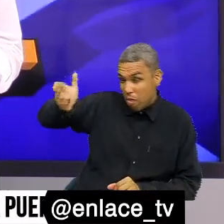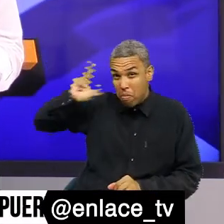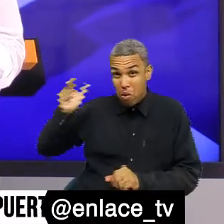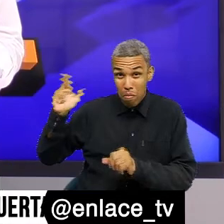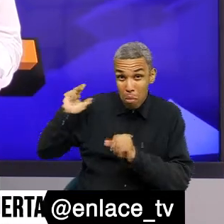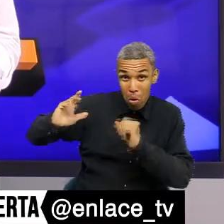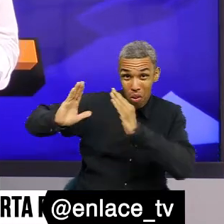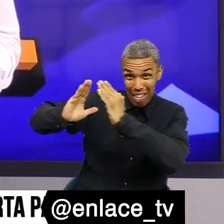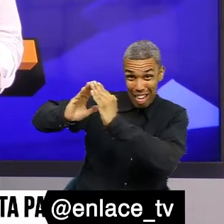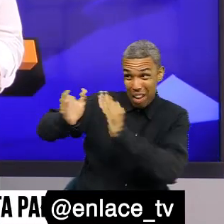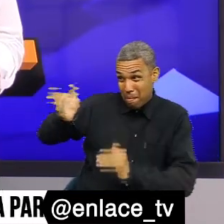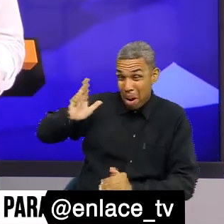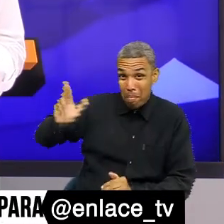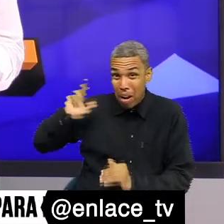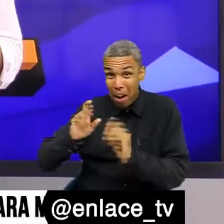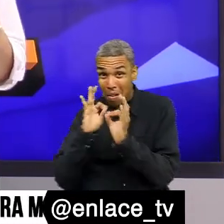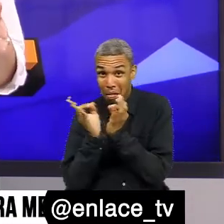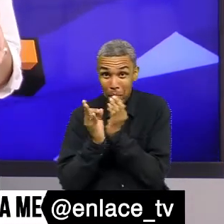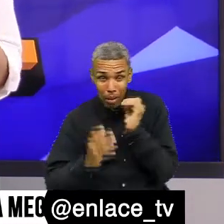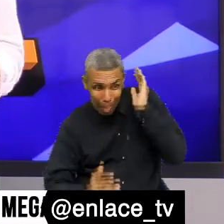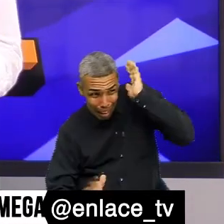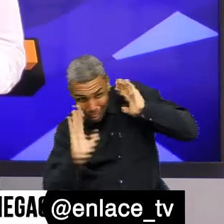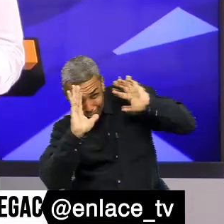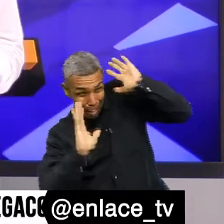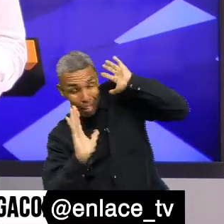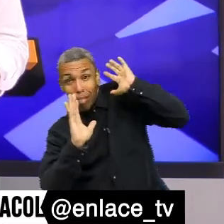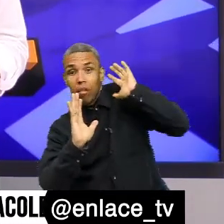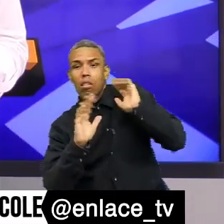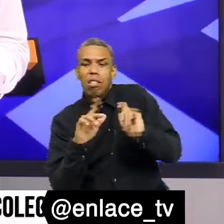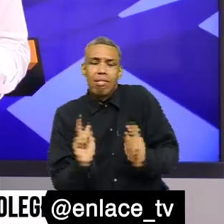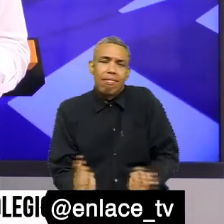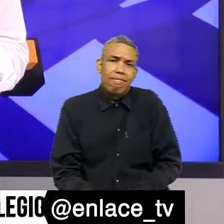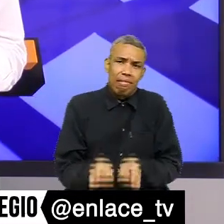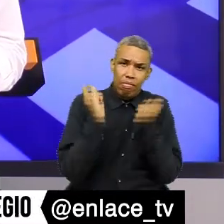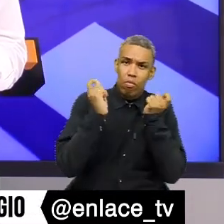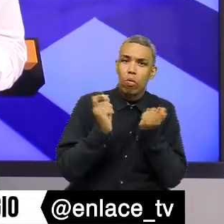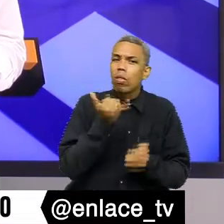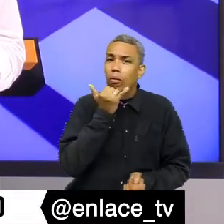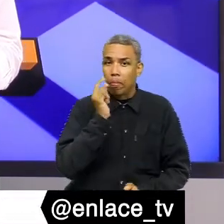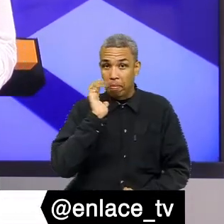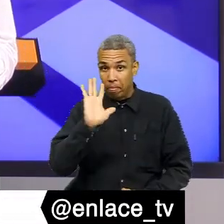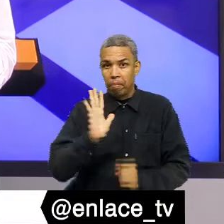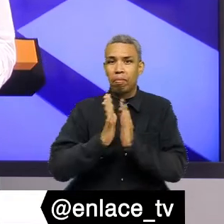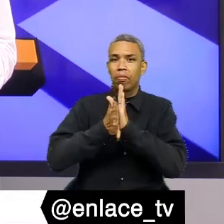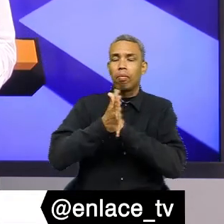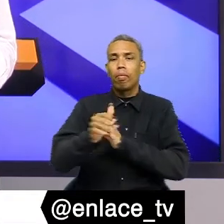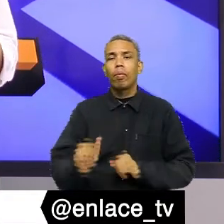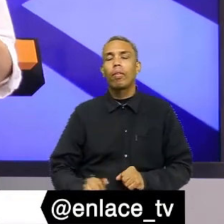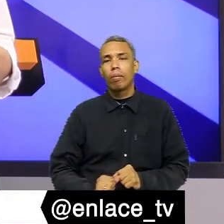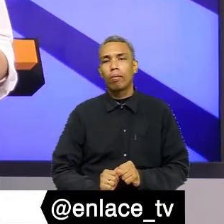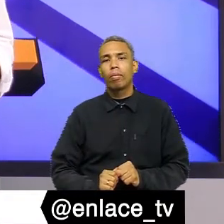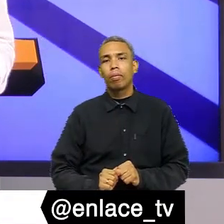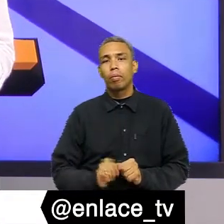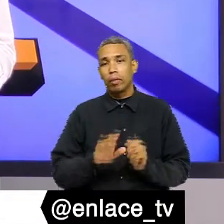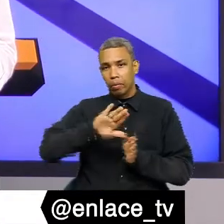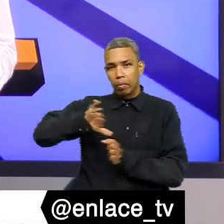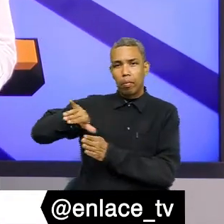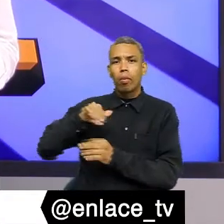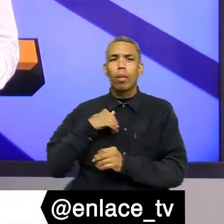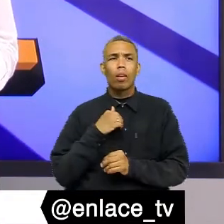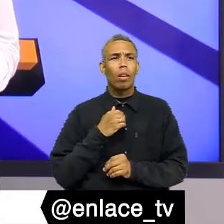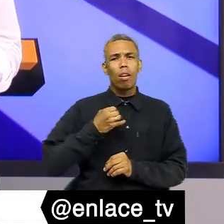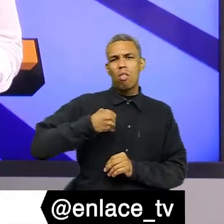casa. Autoridades investigan el hecho y entregan detalles de lo sucedido. En otras noticias, una joven y una adulta mayor de 80